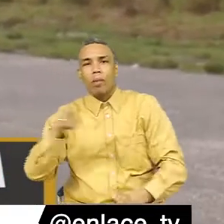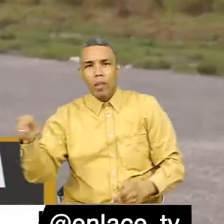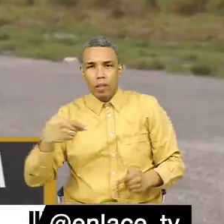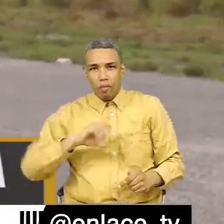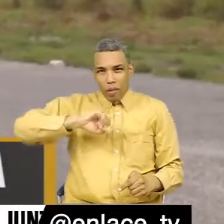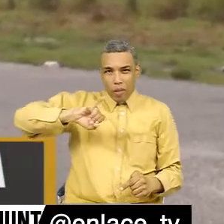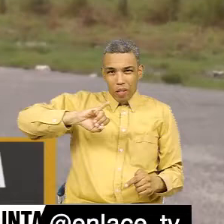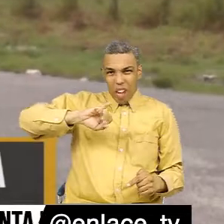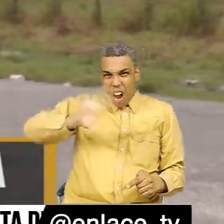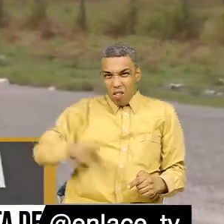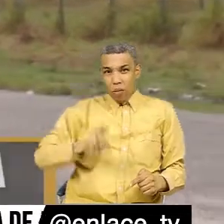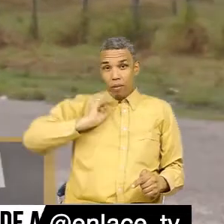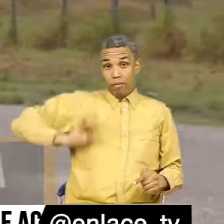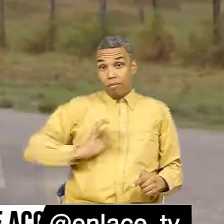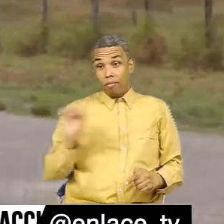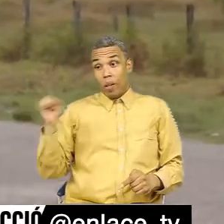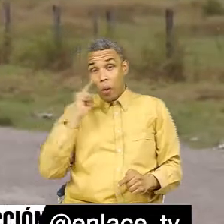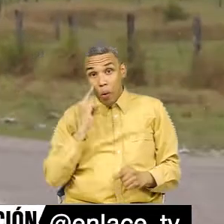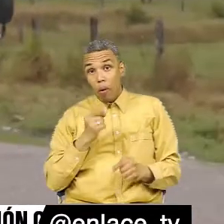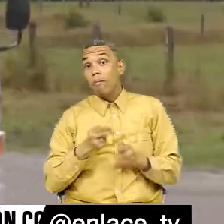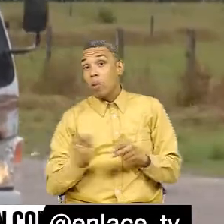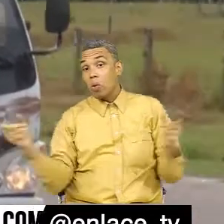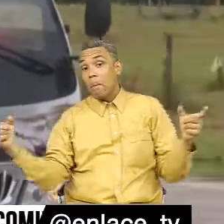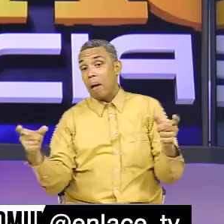los especiales cuidados con este ejemplar.